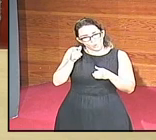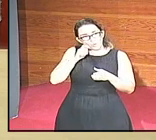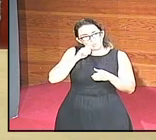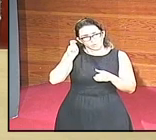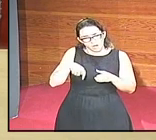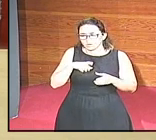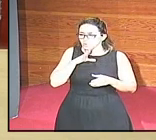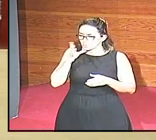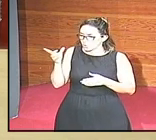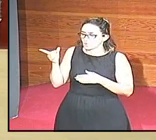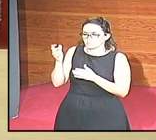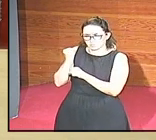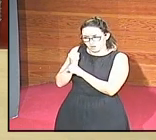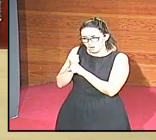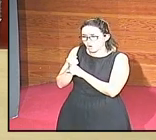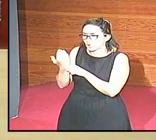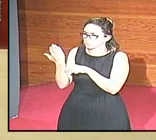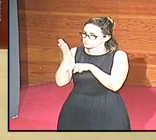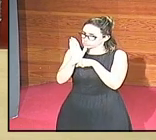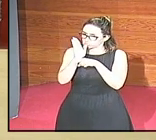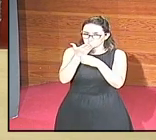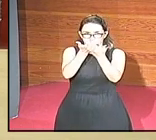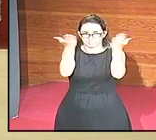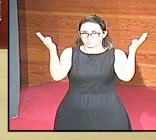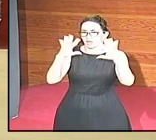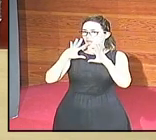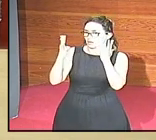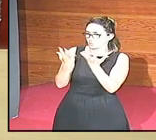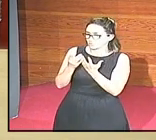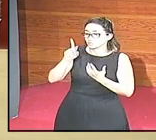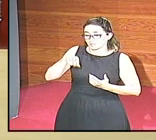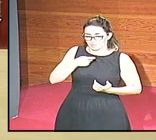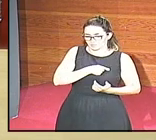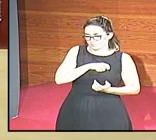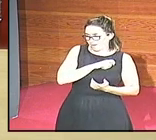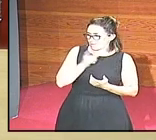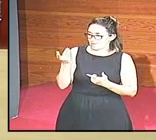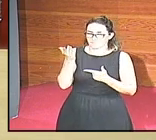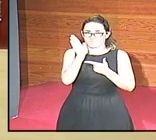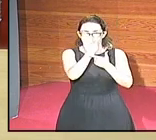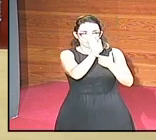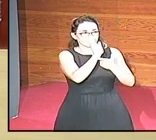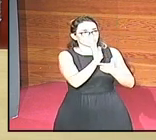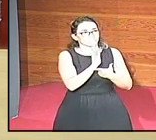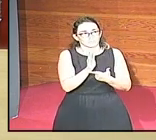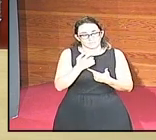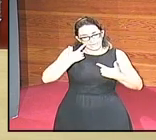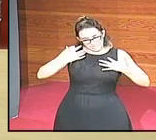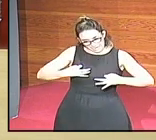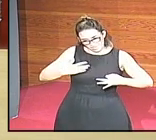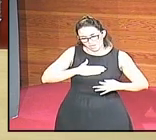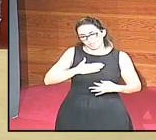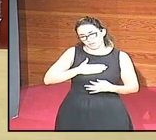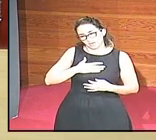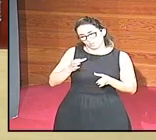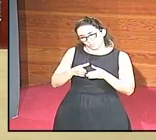por enseñar y explicar al mundo y a españoles aquí la verdad y la realidad que está pasando en nuestro pueblo.